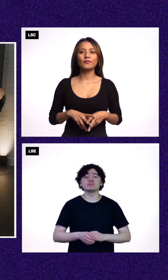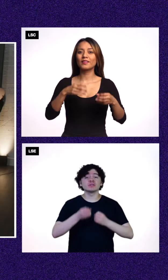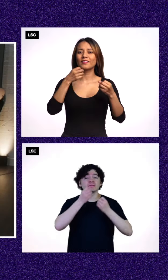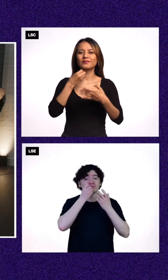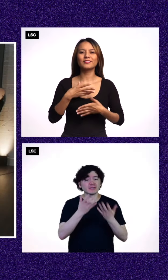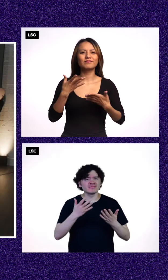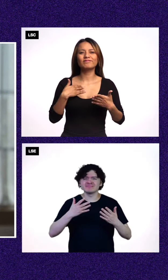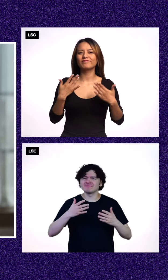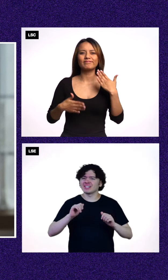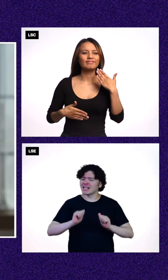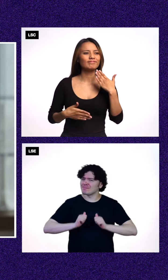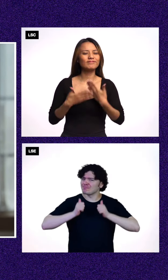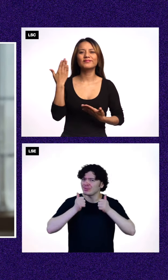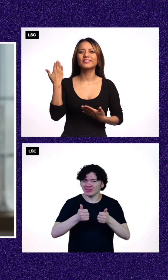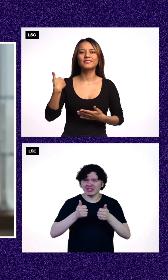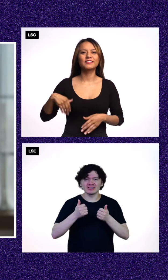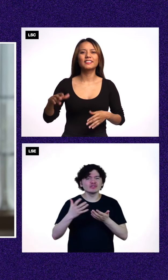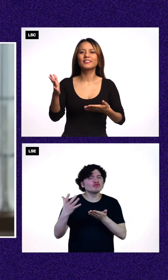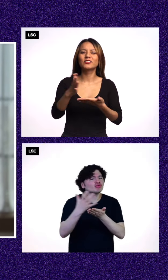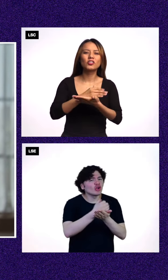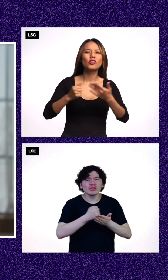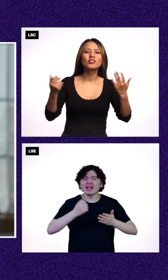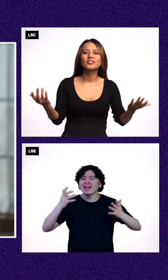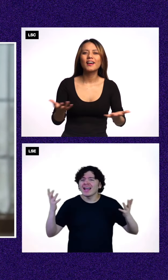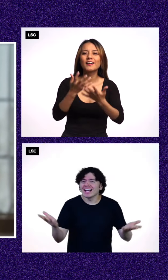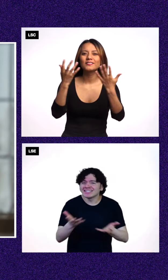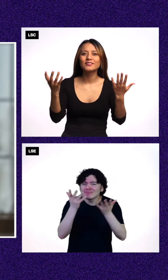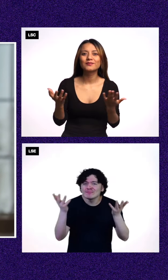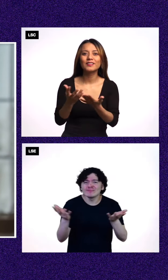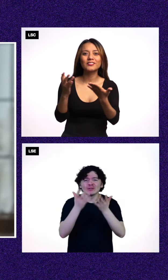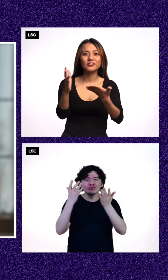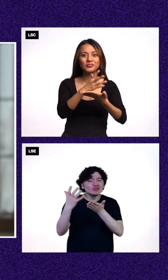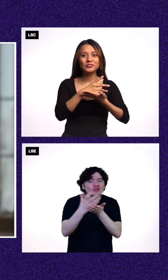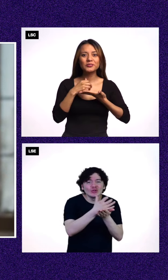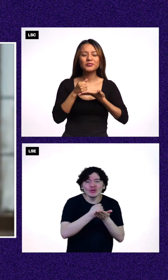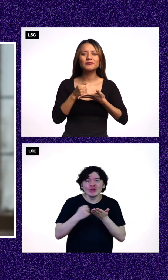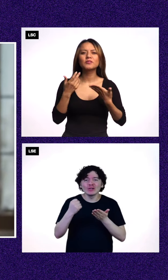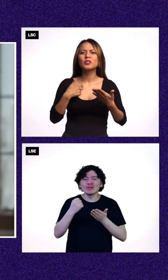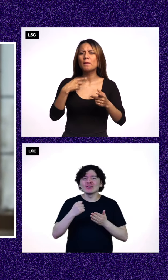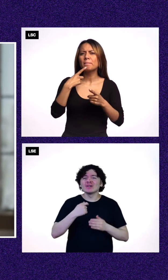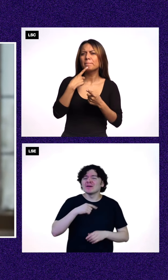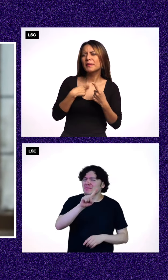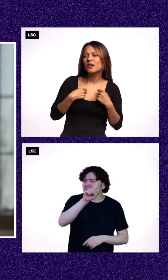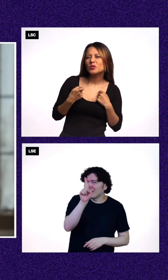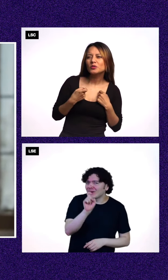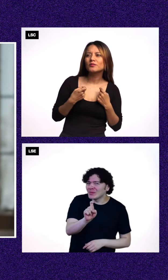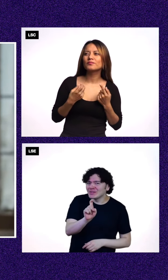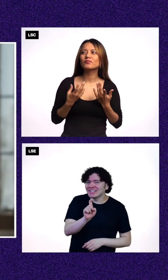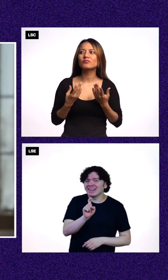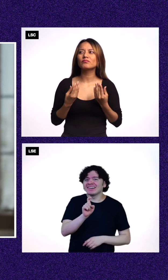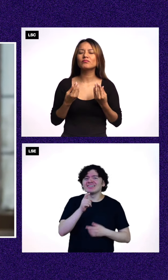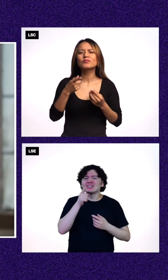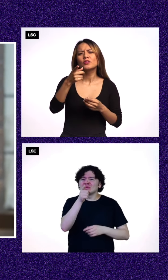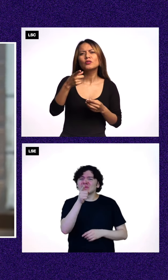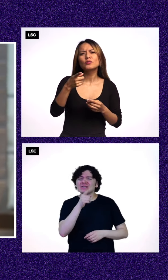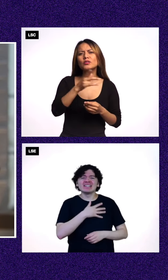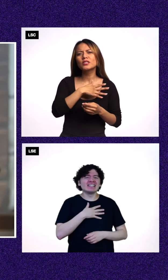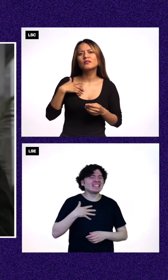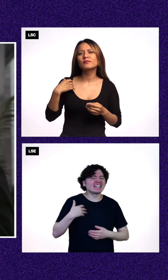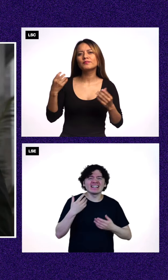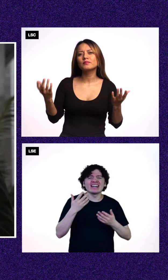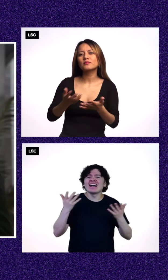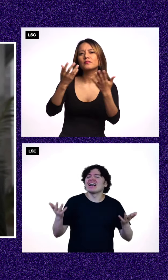Vamos allá, animados y animando. Me pregunto, ¿quién tienes que te dé ánimo? Y